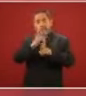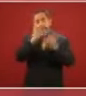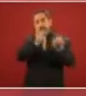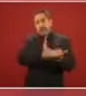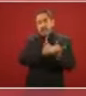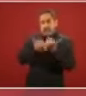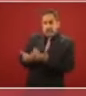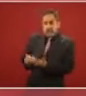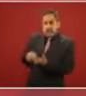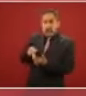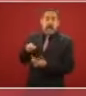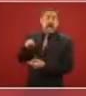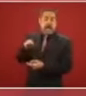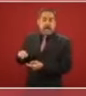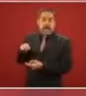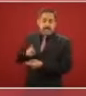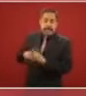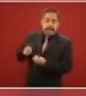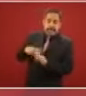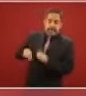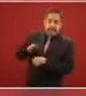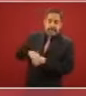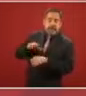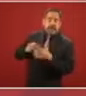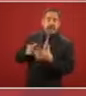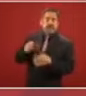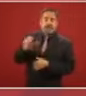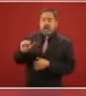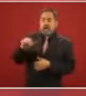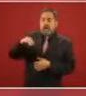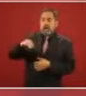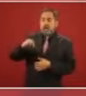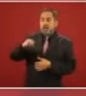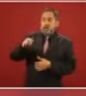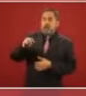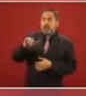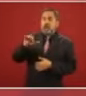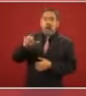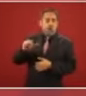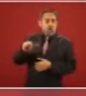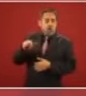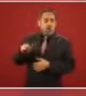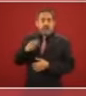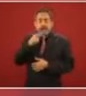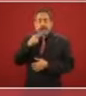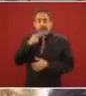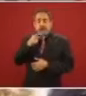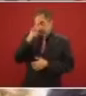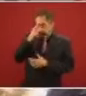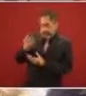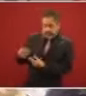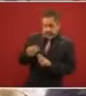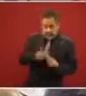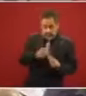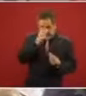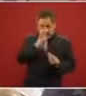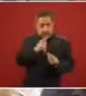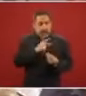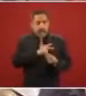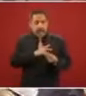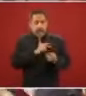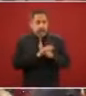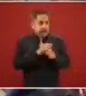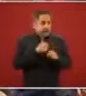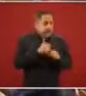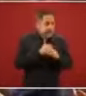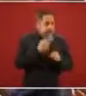de amoníaco, que es la materia prima para la elaboración de los fertilizantes. ¿En